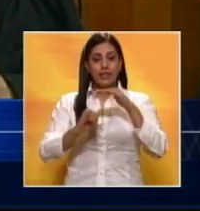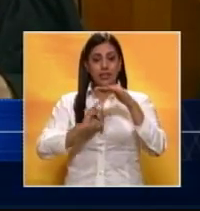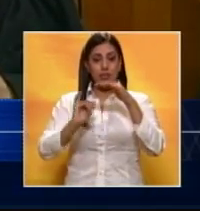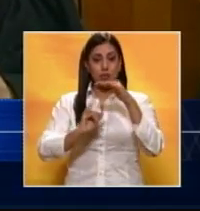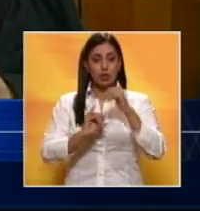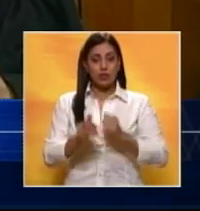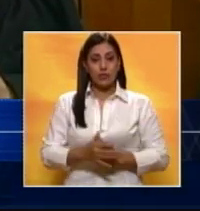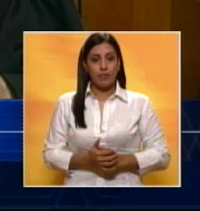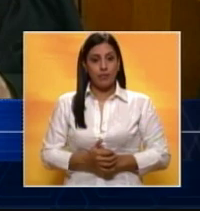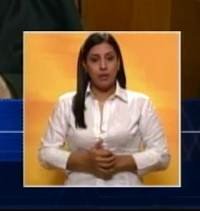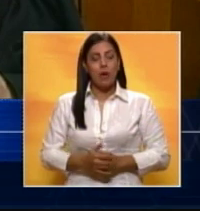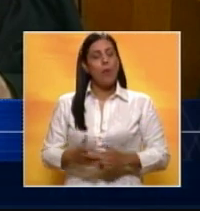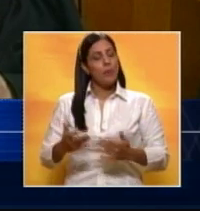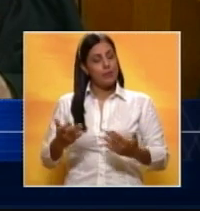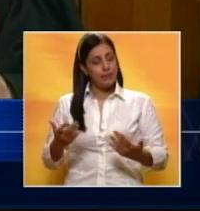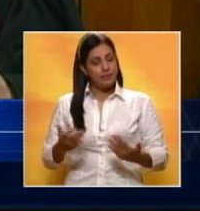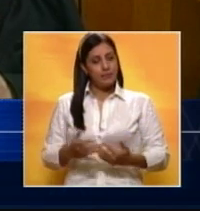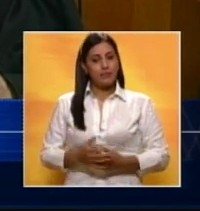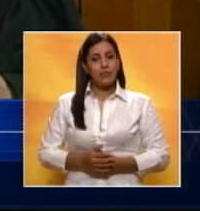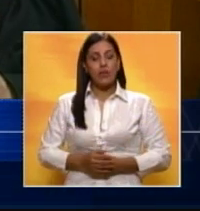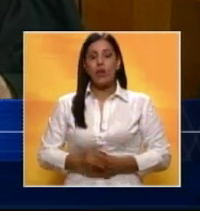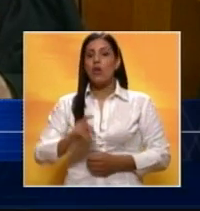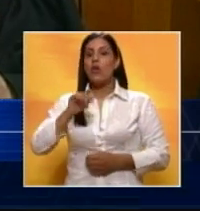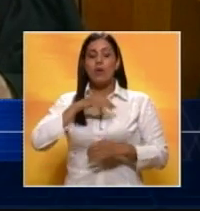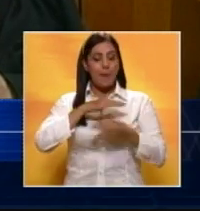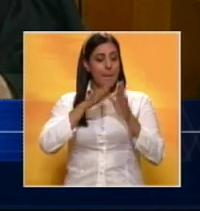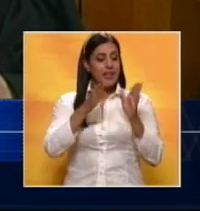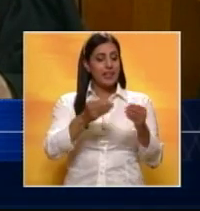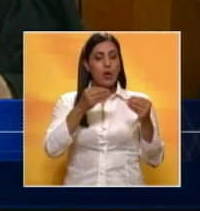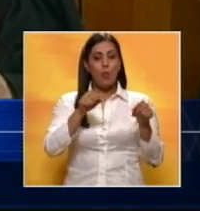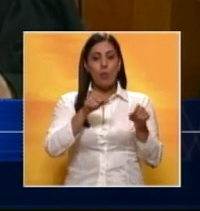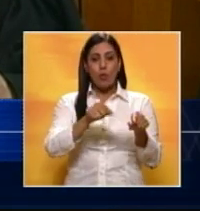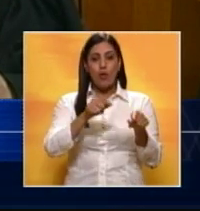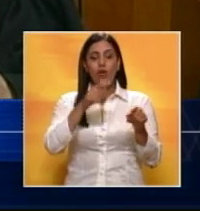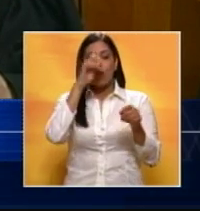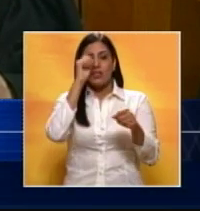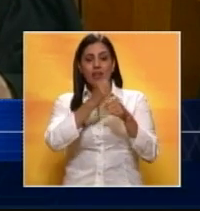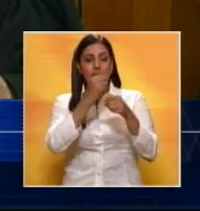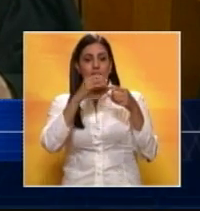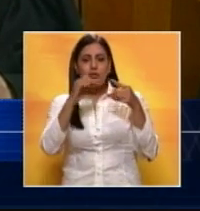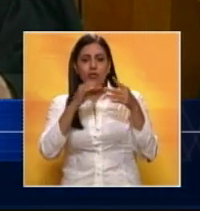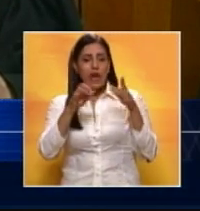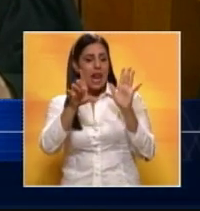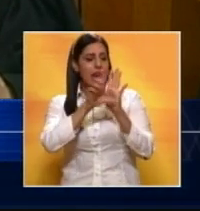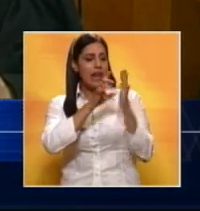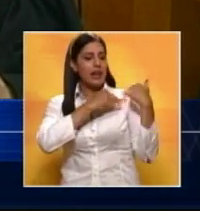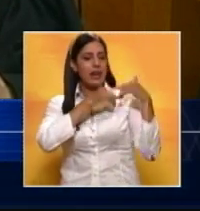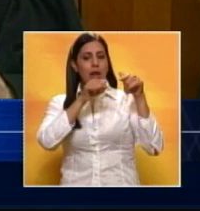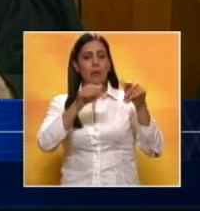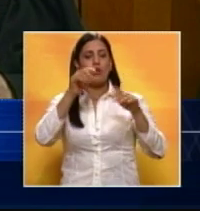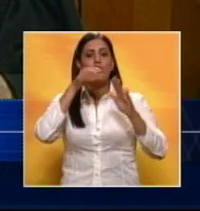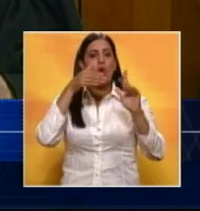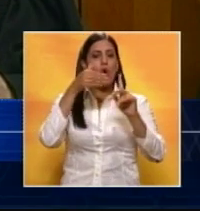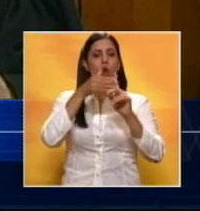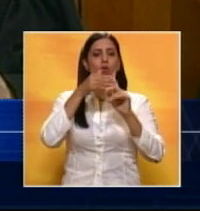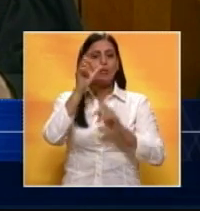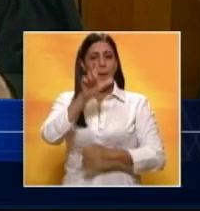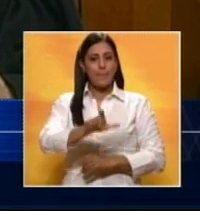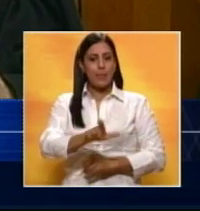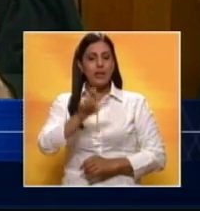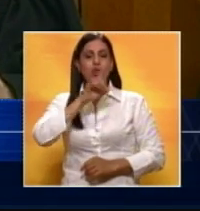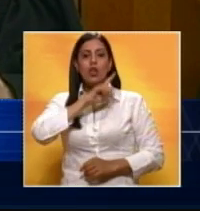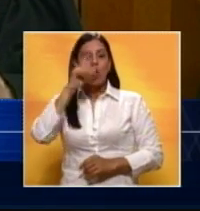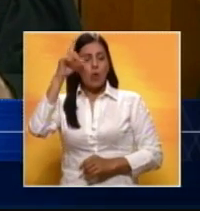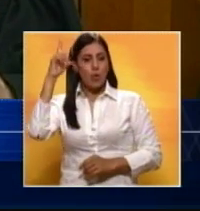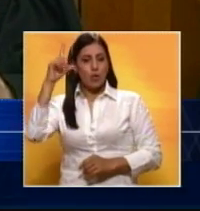institución. Por lo tanto, no es el Ministerio Público en ninguna de sus funciones los legitimados para actuar en contra de la ciudadana